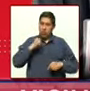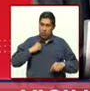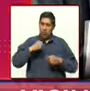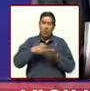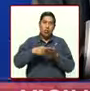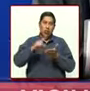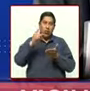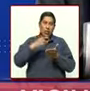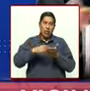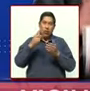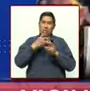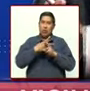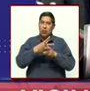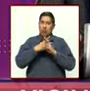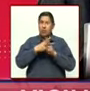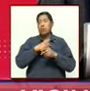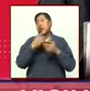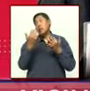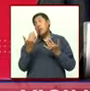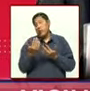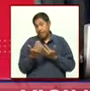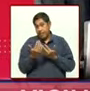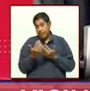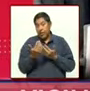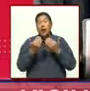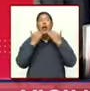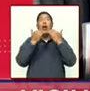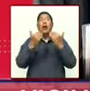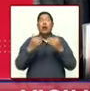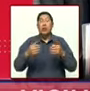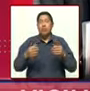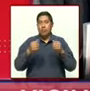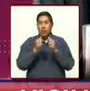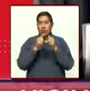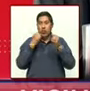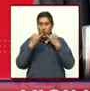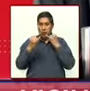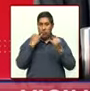el tema de los créditos internacionales. Pero habrá que esperar, Rudy. Gracias por habernos dado